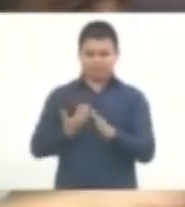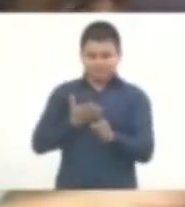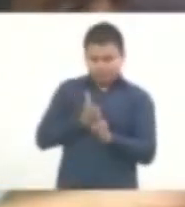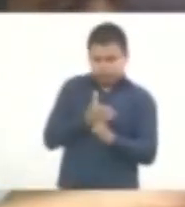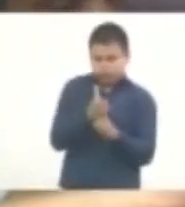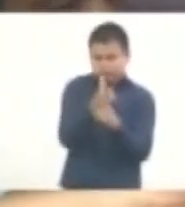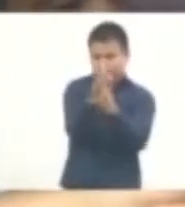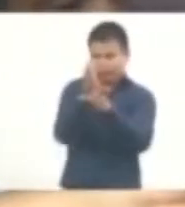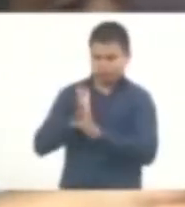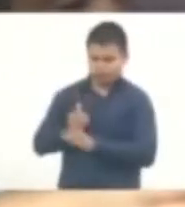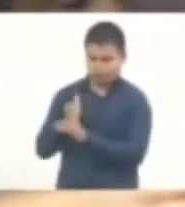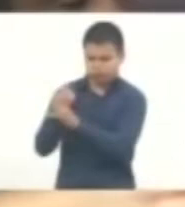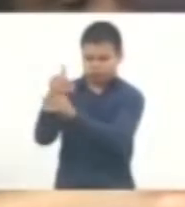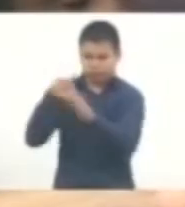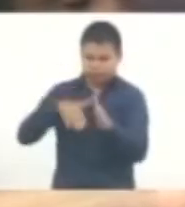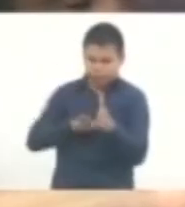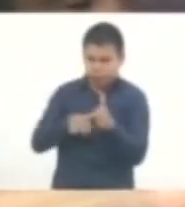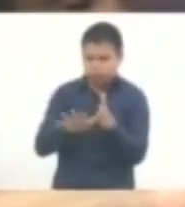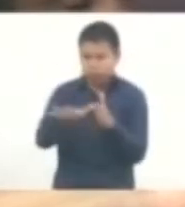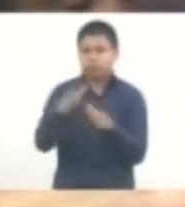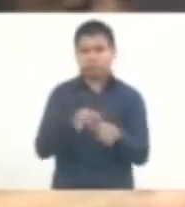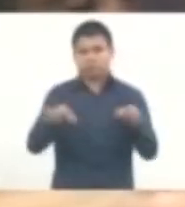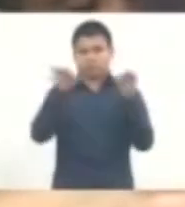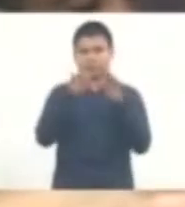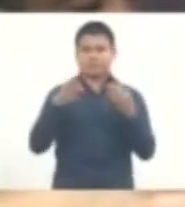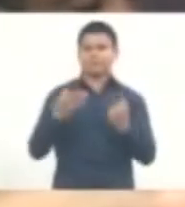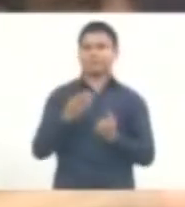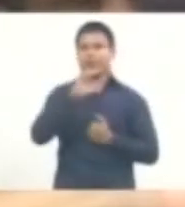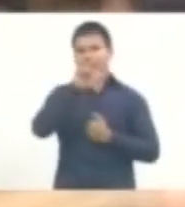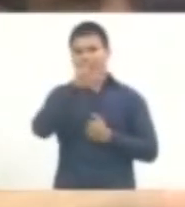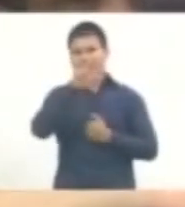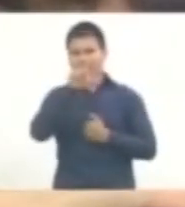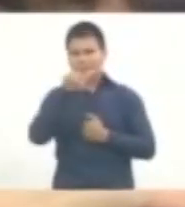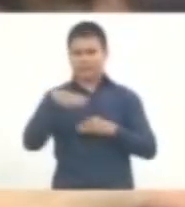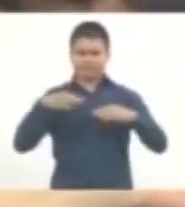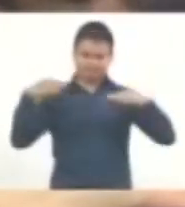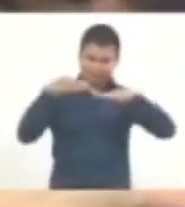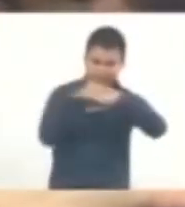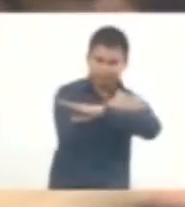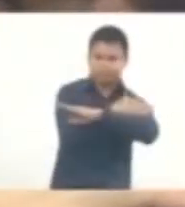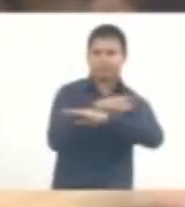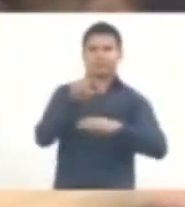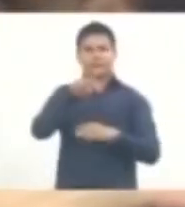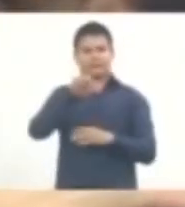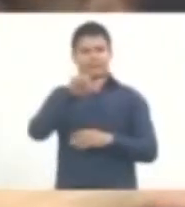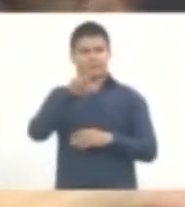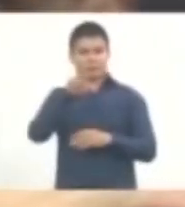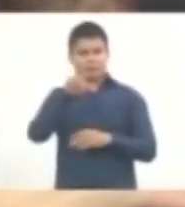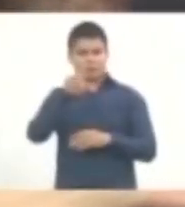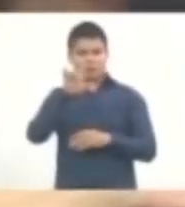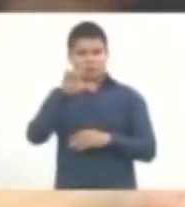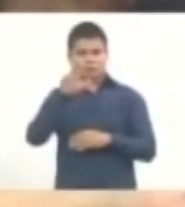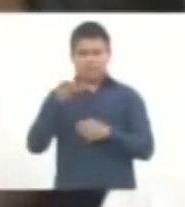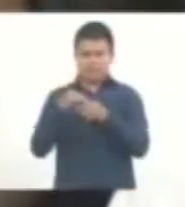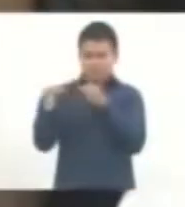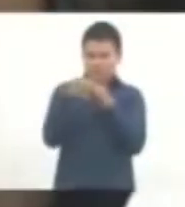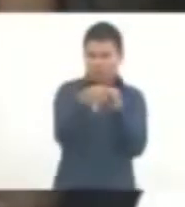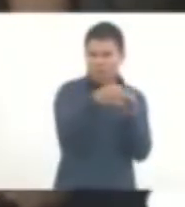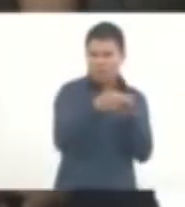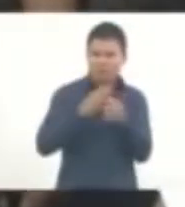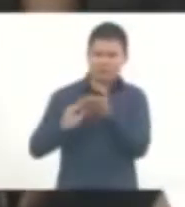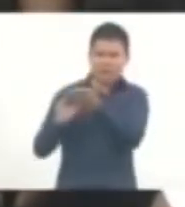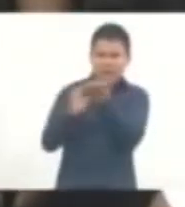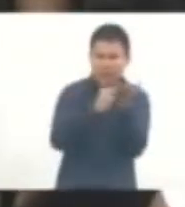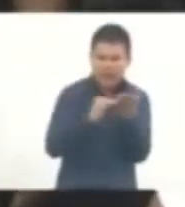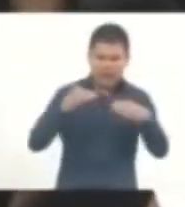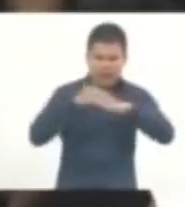significativa, pues ya los tramos de Calamar a Santa Lucía se encuentran en un 90% culminados. Según Palma,